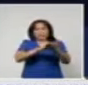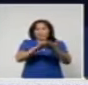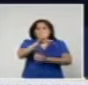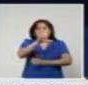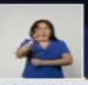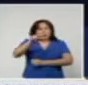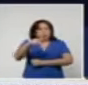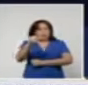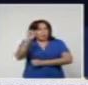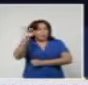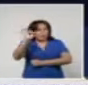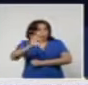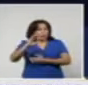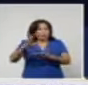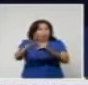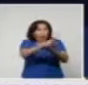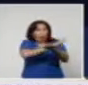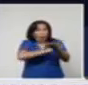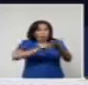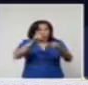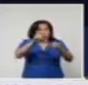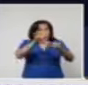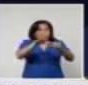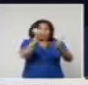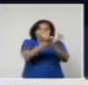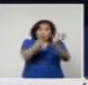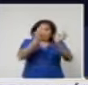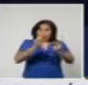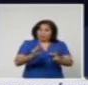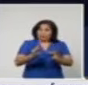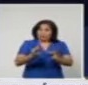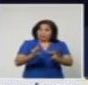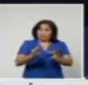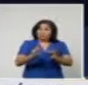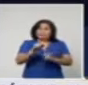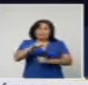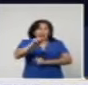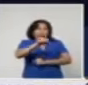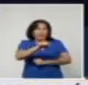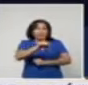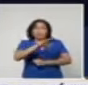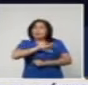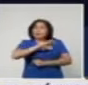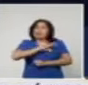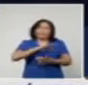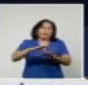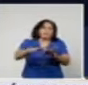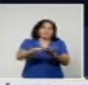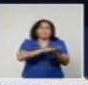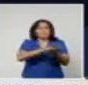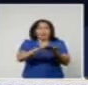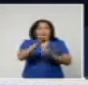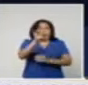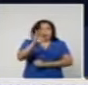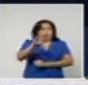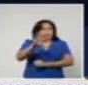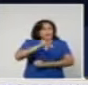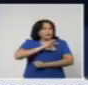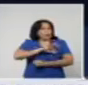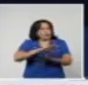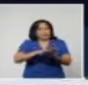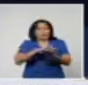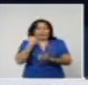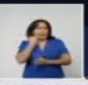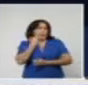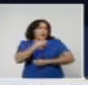55,6% de todos los casos diagnosticados en Cuba pues han sido asintomáticos en el momento del